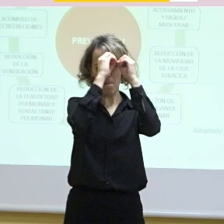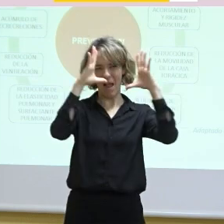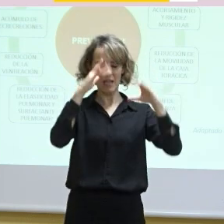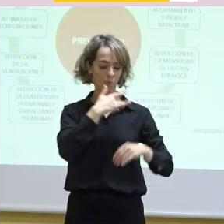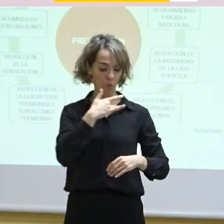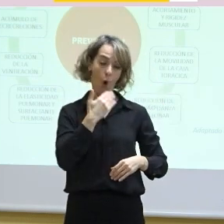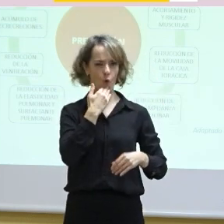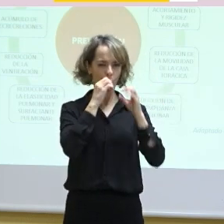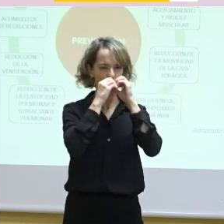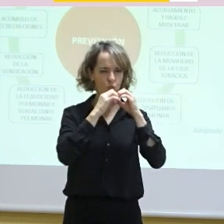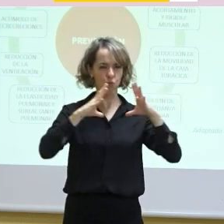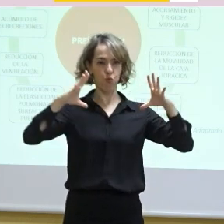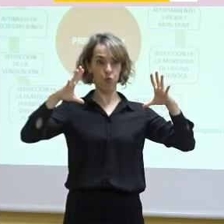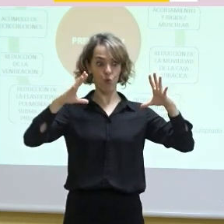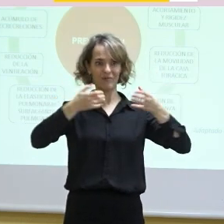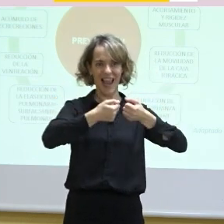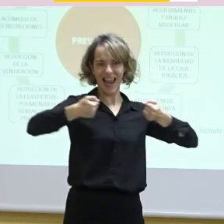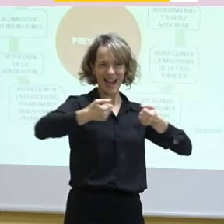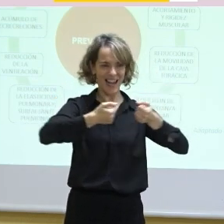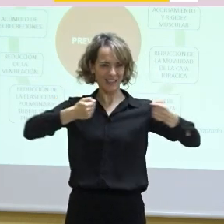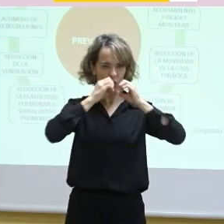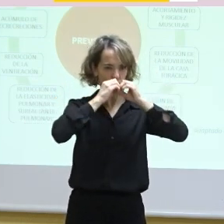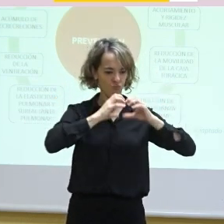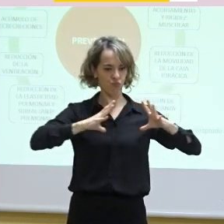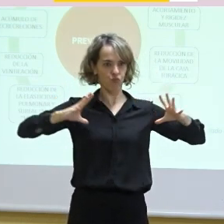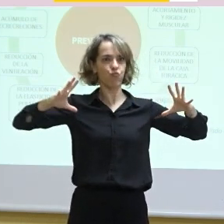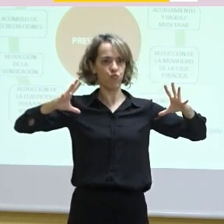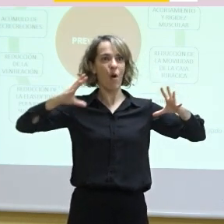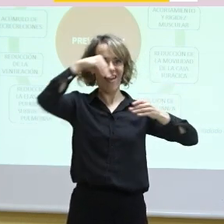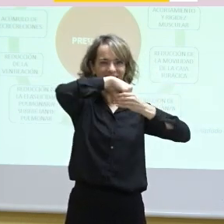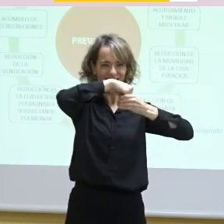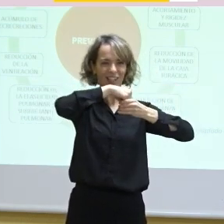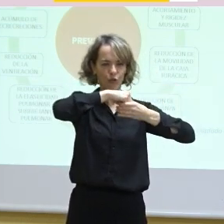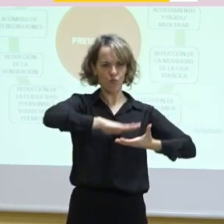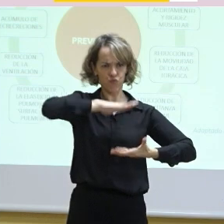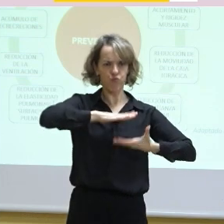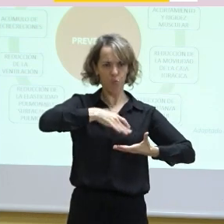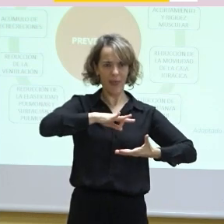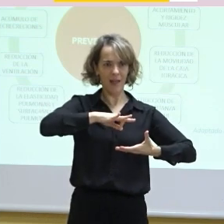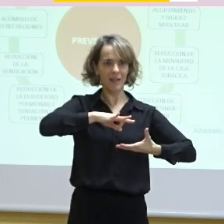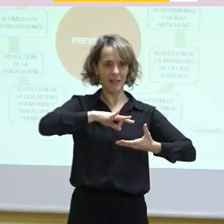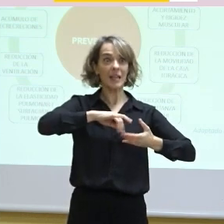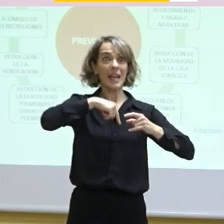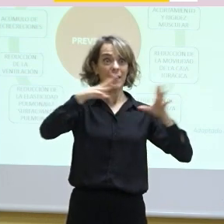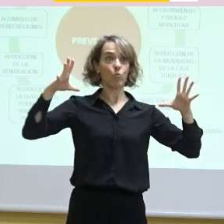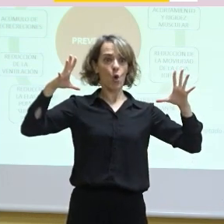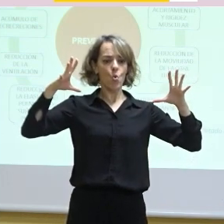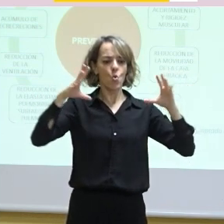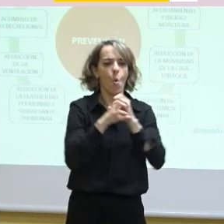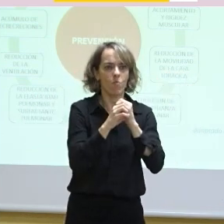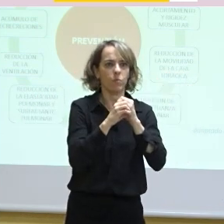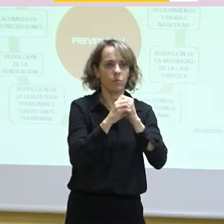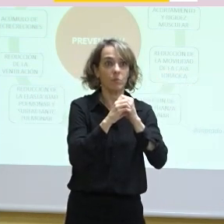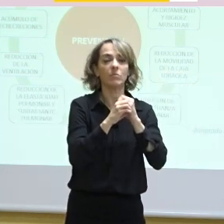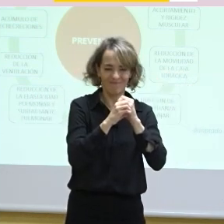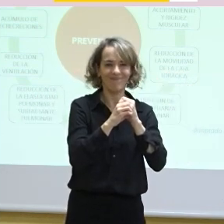capaz de elastificarse y tener un gran volumen en su interior, y luego de colapsarse para expulsar todo el volumen, ¿no?